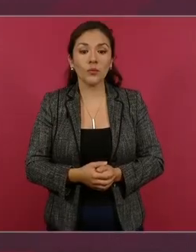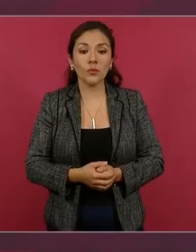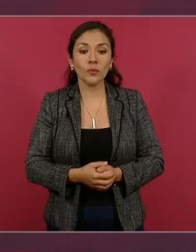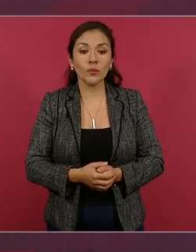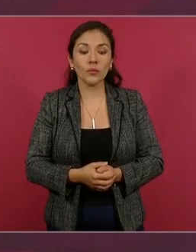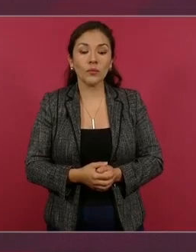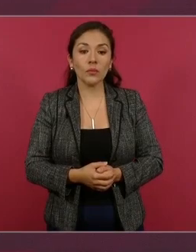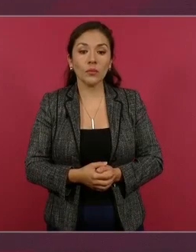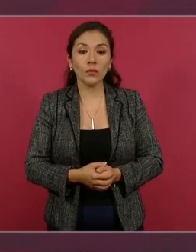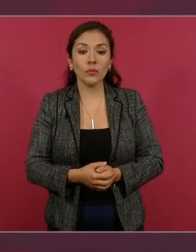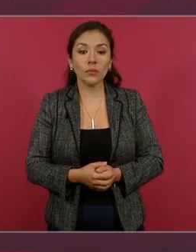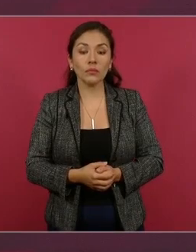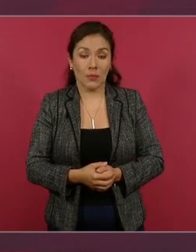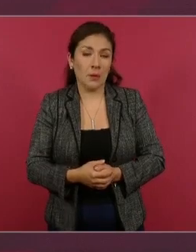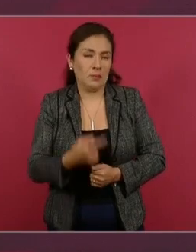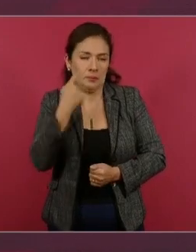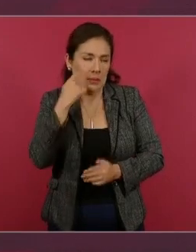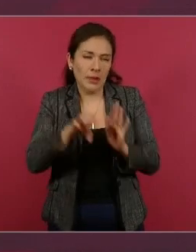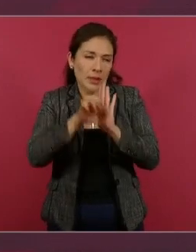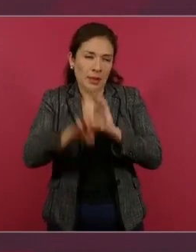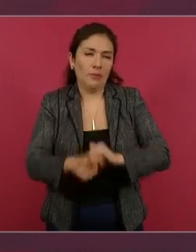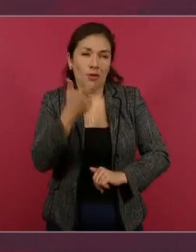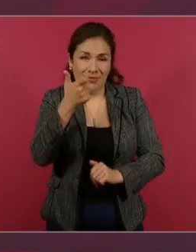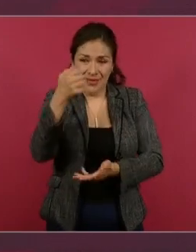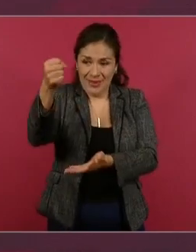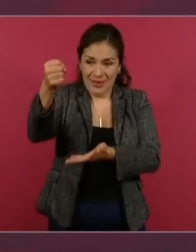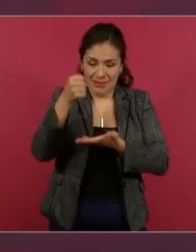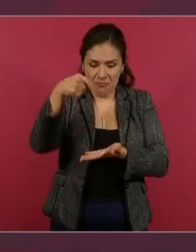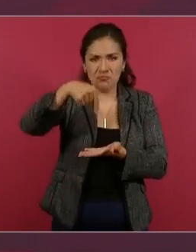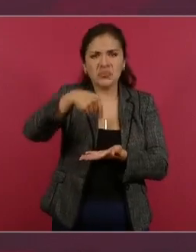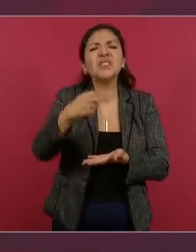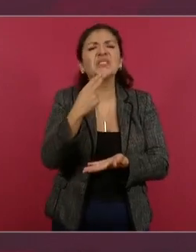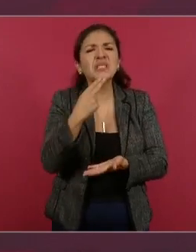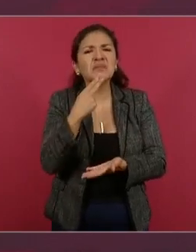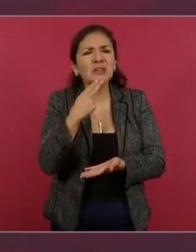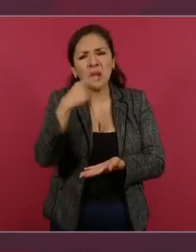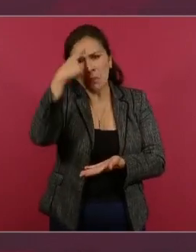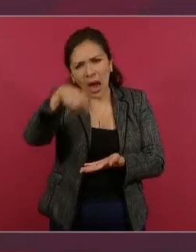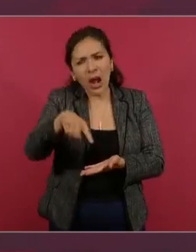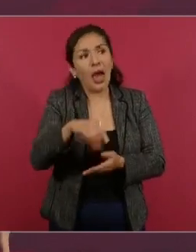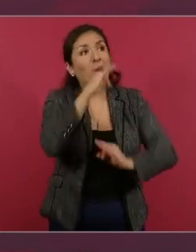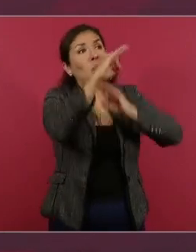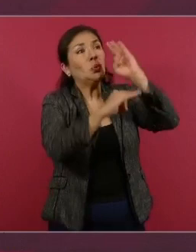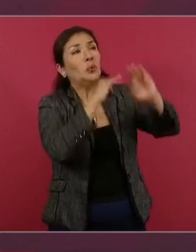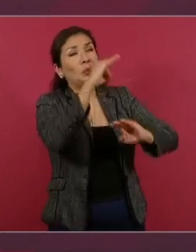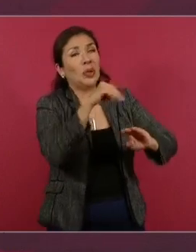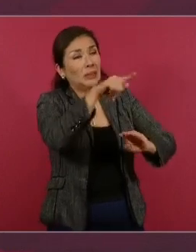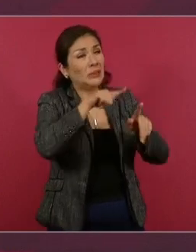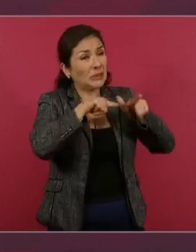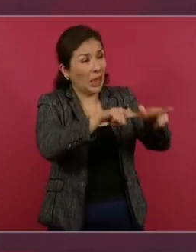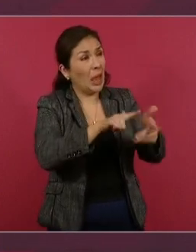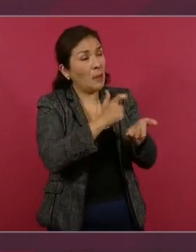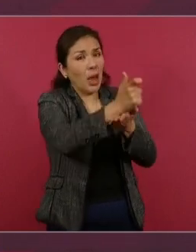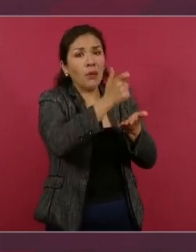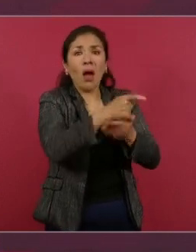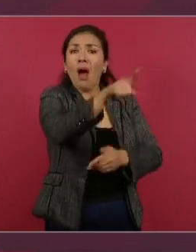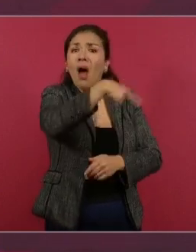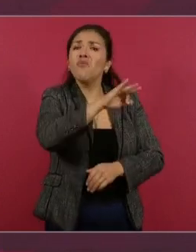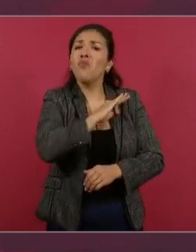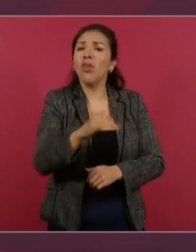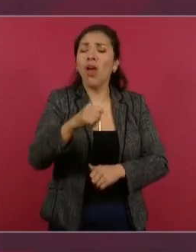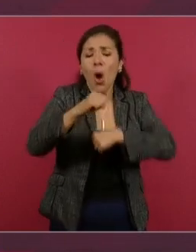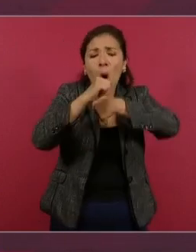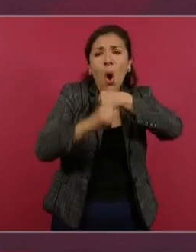ese dinero que sirve para mantener privilegios? Se hacen hasta cirugía